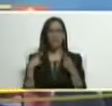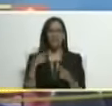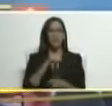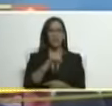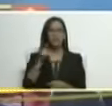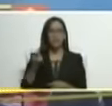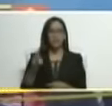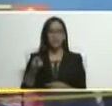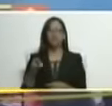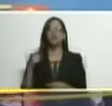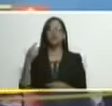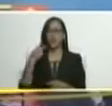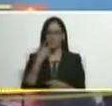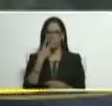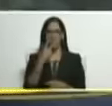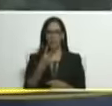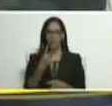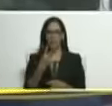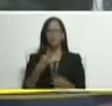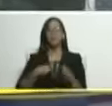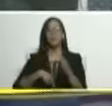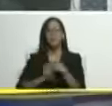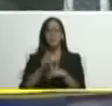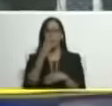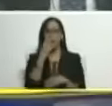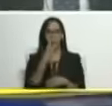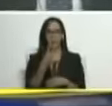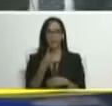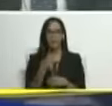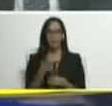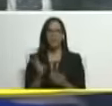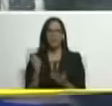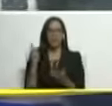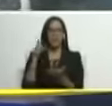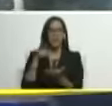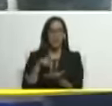ver. Vamos a ver la llegada